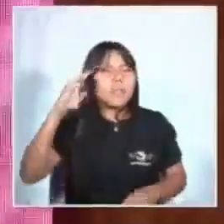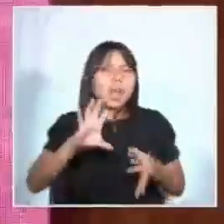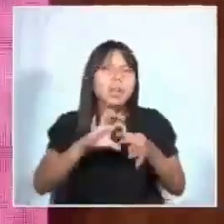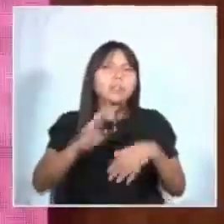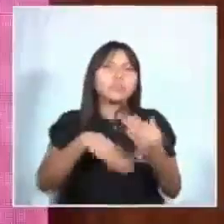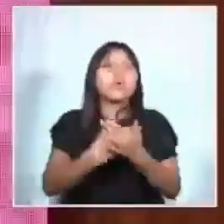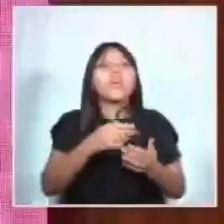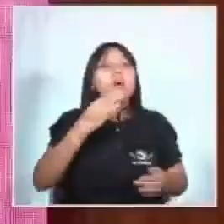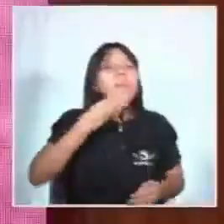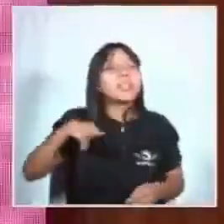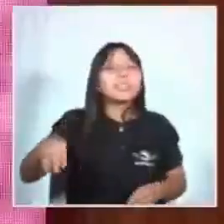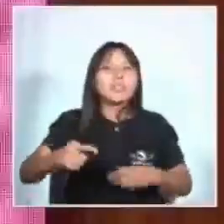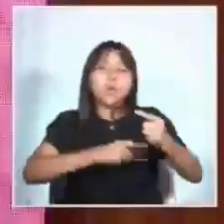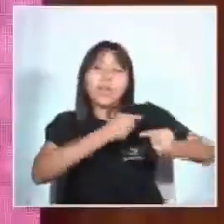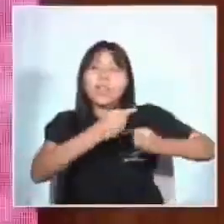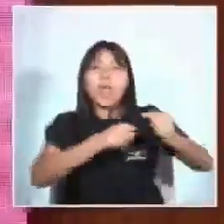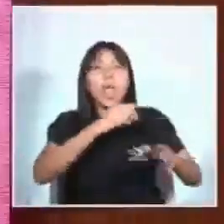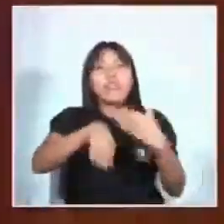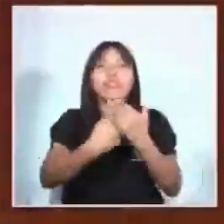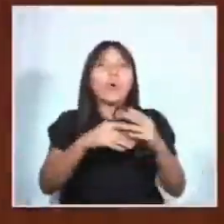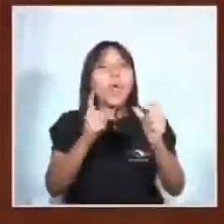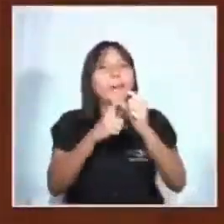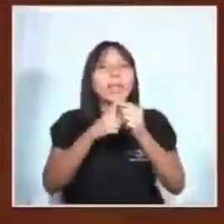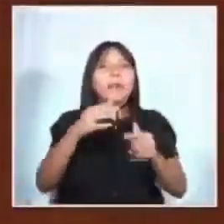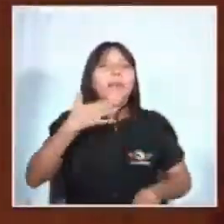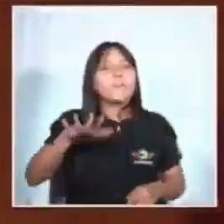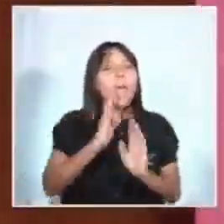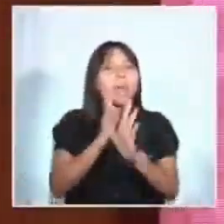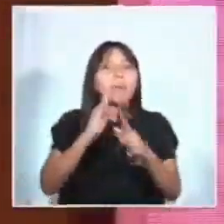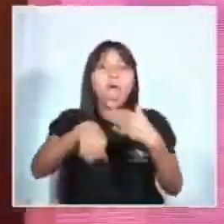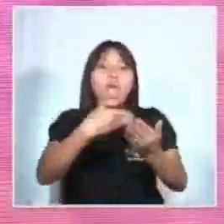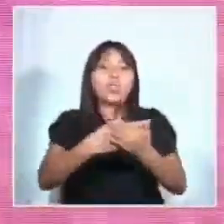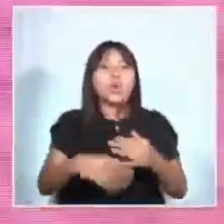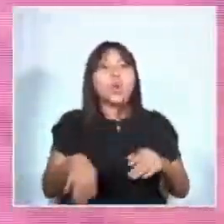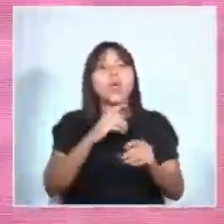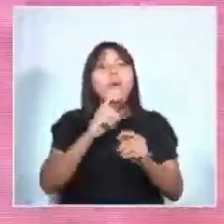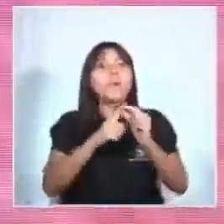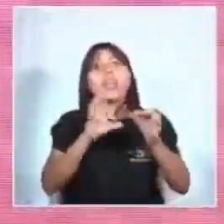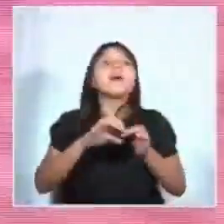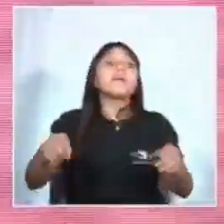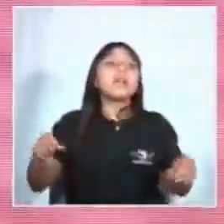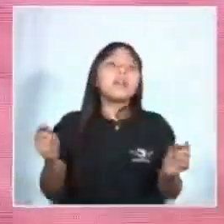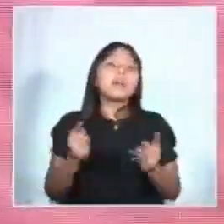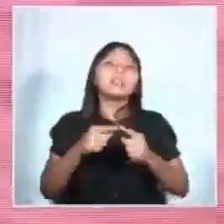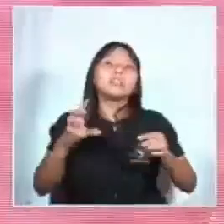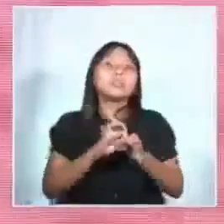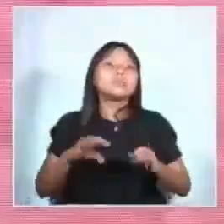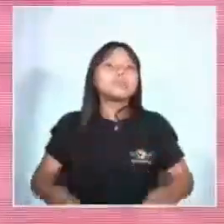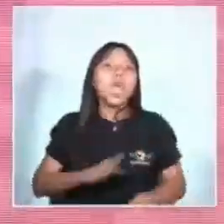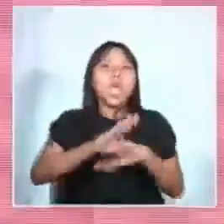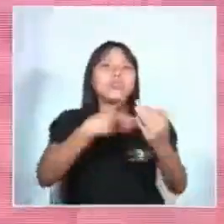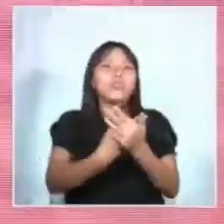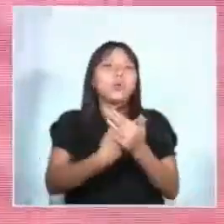toda maldición generacional, todas palabras mal habladas, toda palabra de juicio, toda palabra de contienda, todo decreto